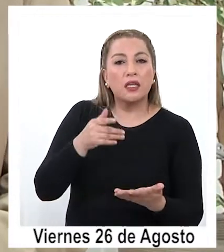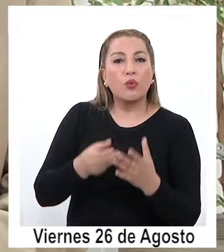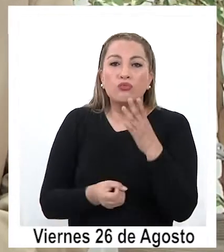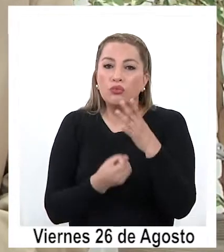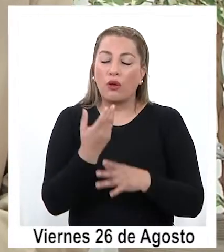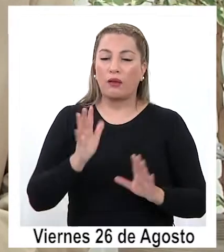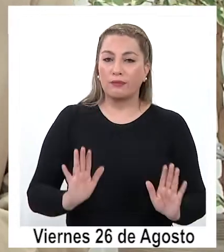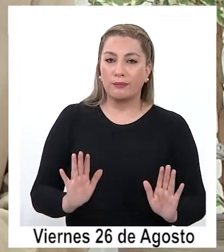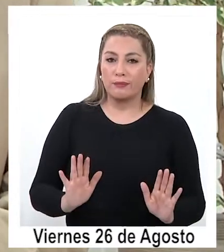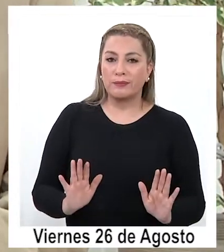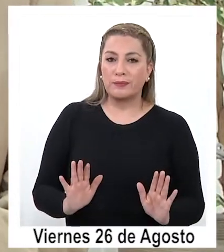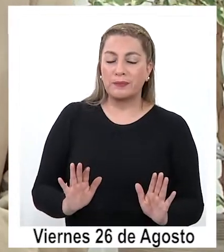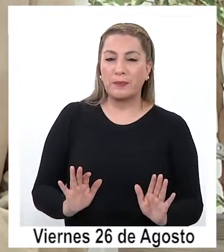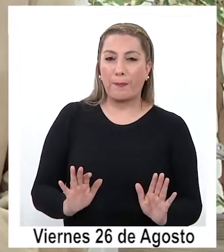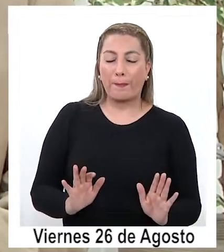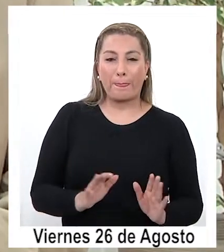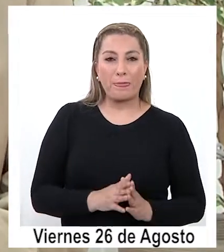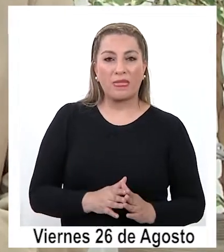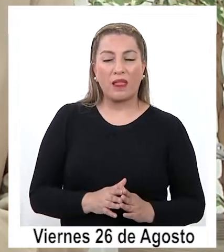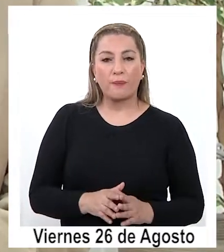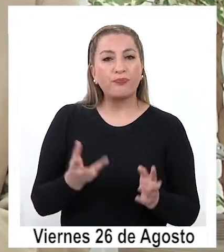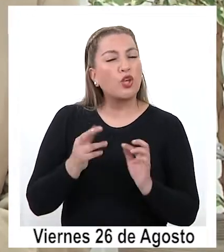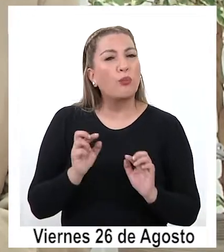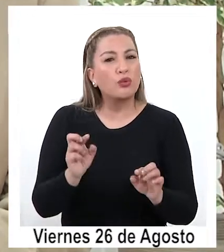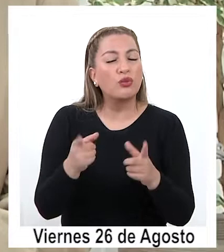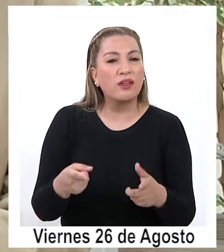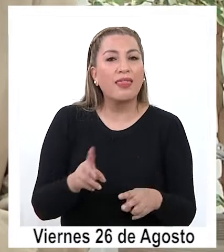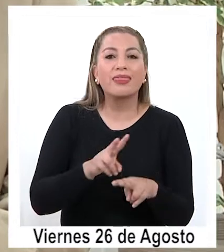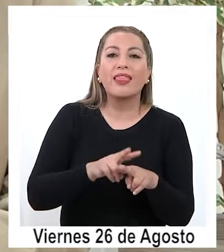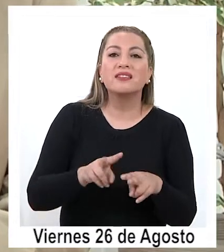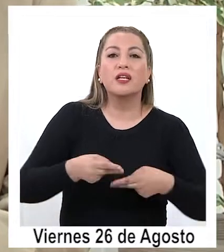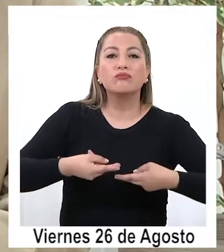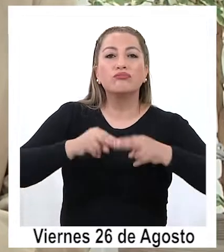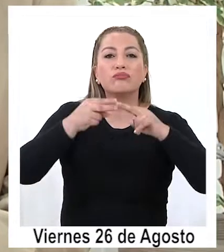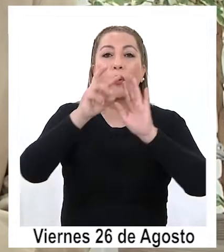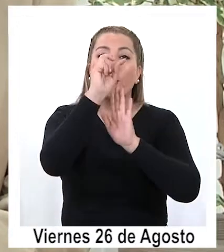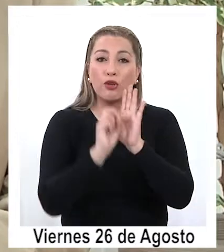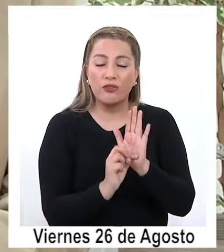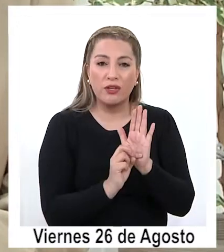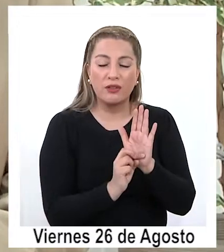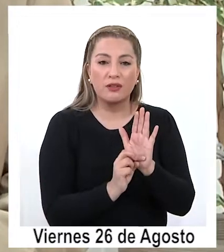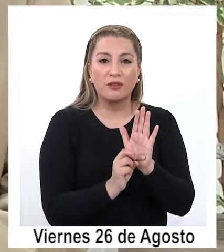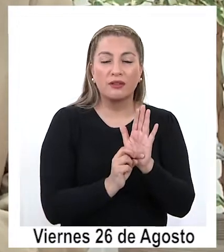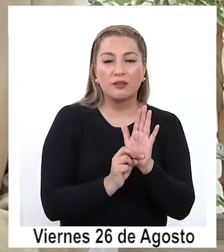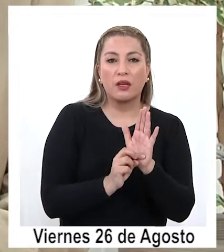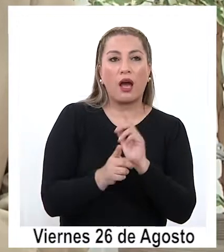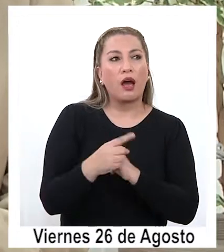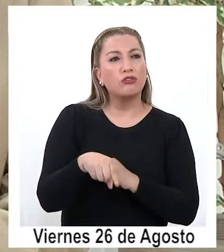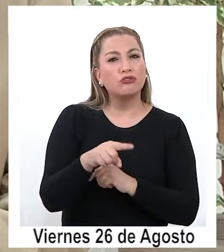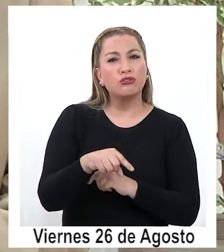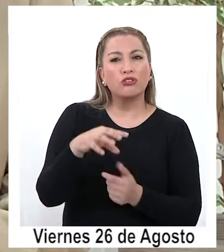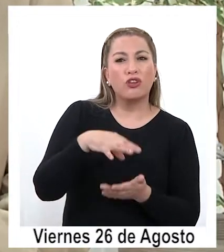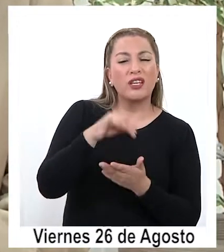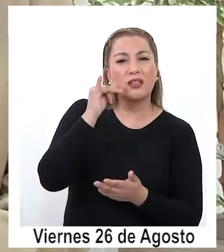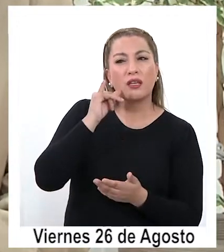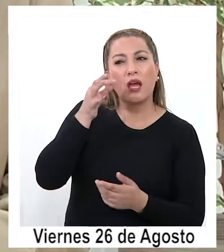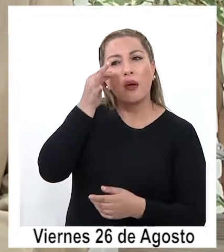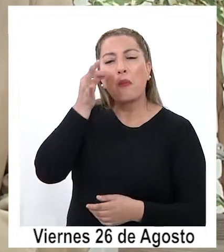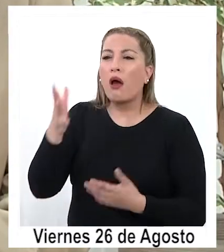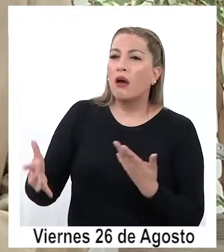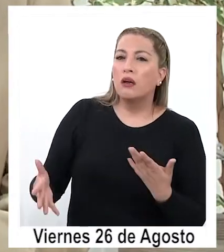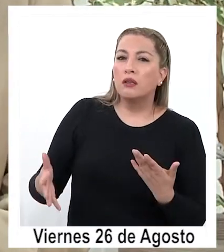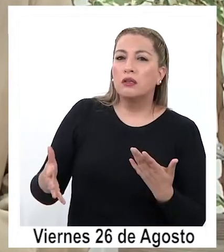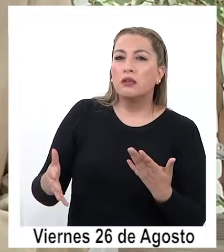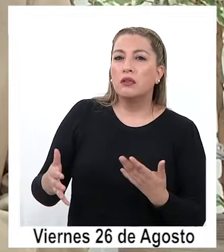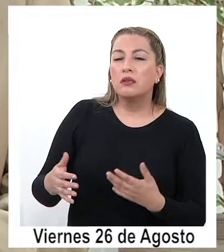moderno, digamos, cierto ¿qué posibilidad hay de hacer un proyecto? uno ve de repente acá proyectos en la región cierto,